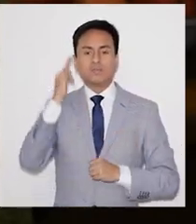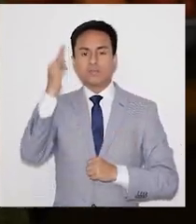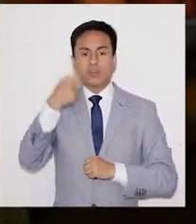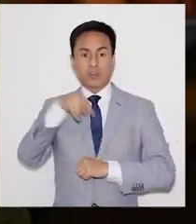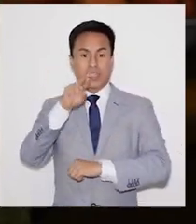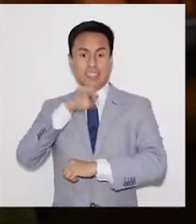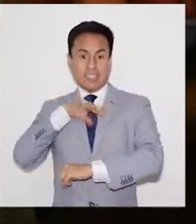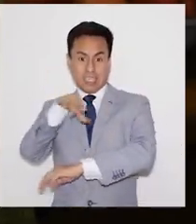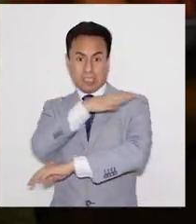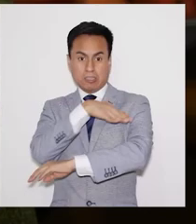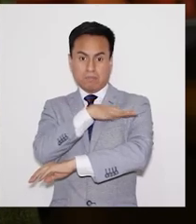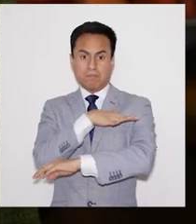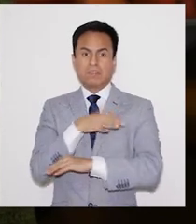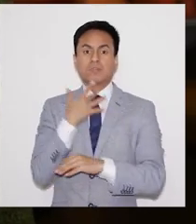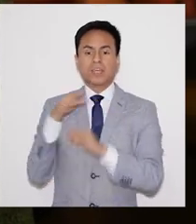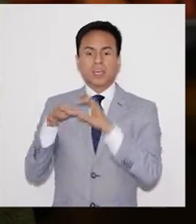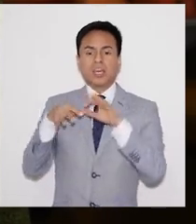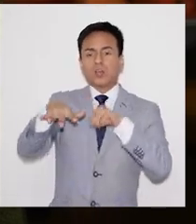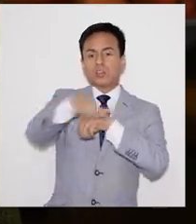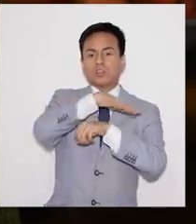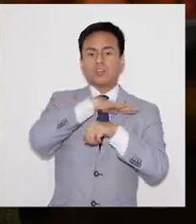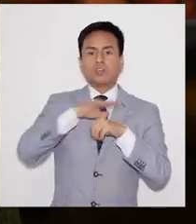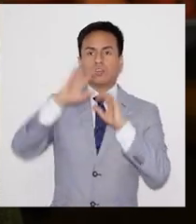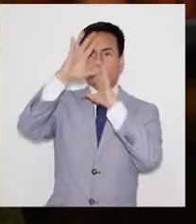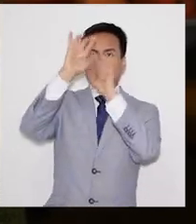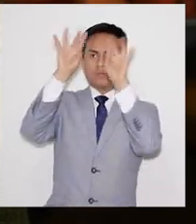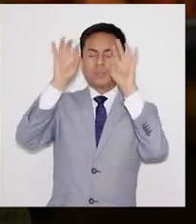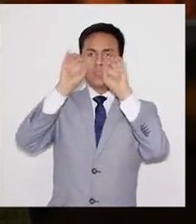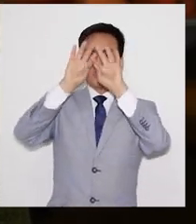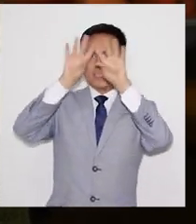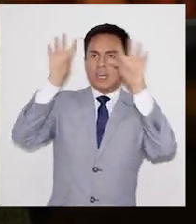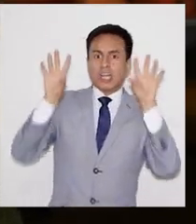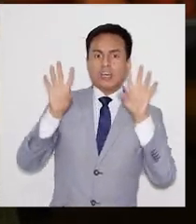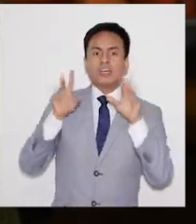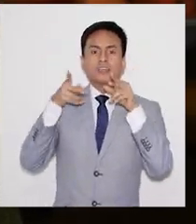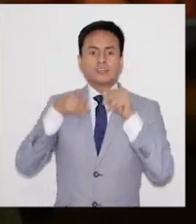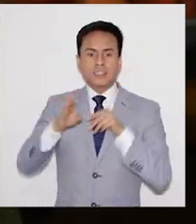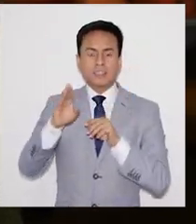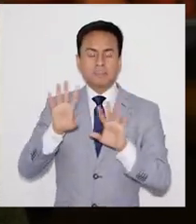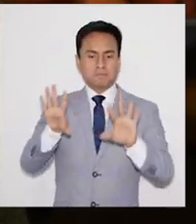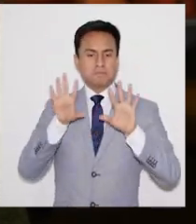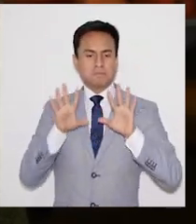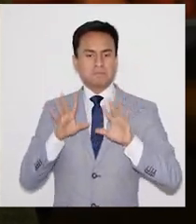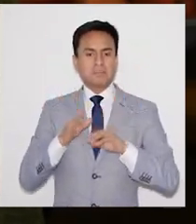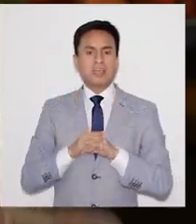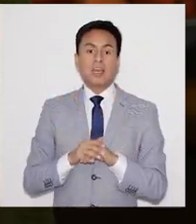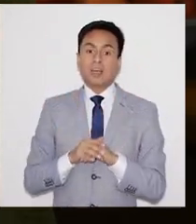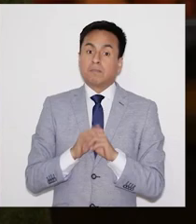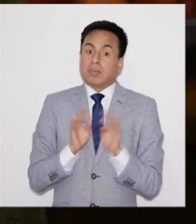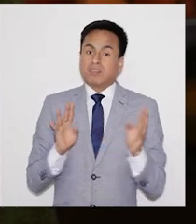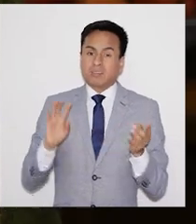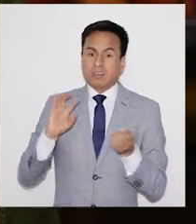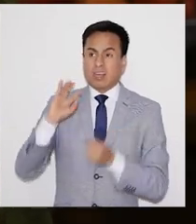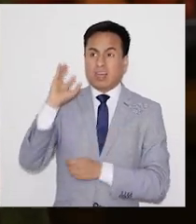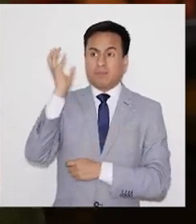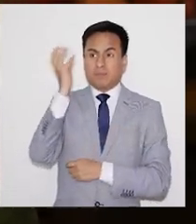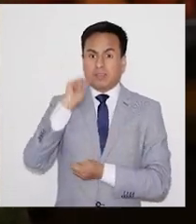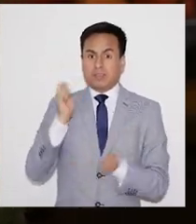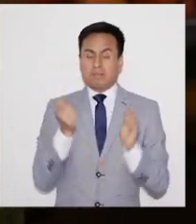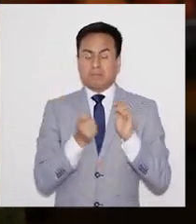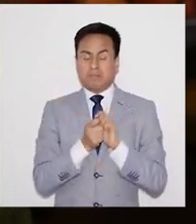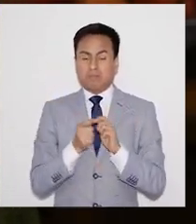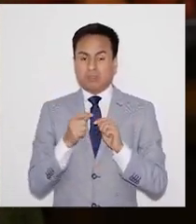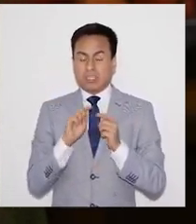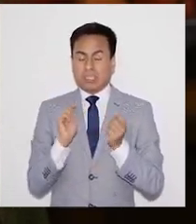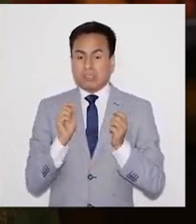futuro del norte de Chile, porque la condición astronómica es extraordinaria, va a seguir siendo brillante, a menos que el cambio climático dijera otra